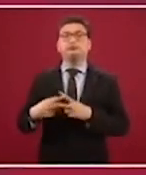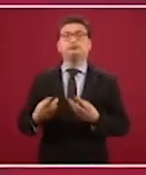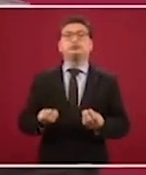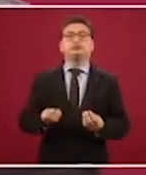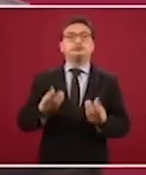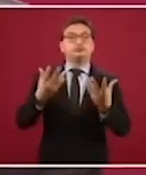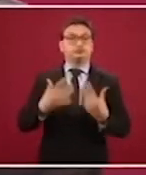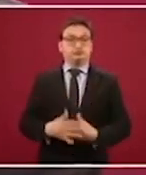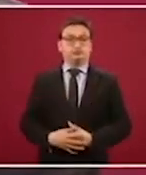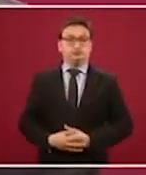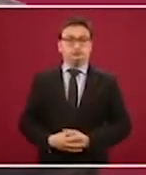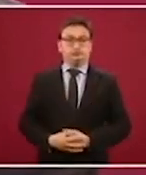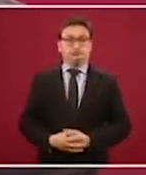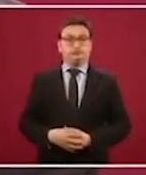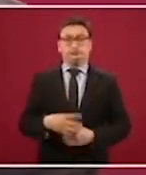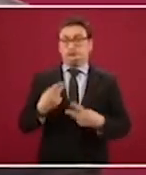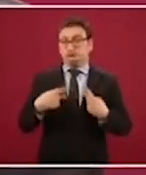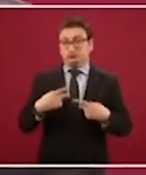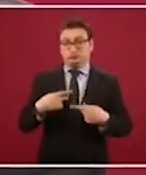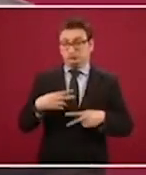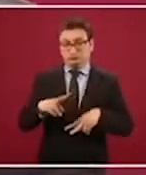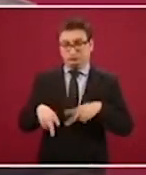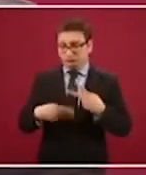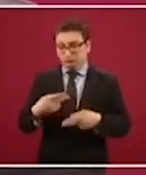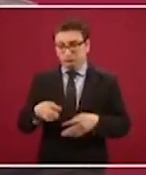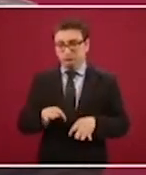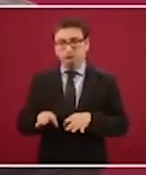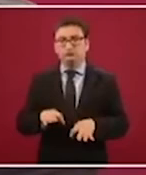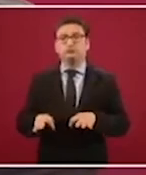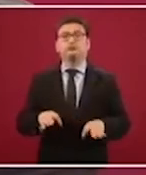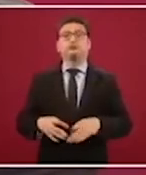cuántas no asistieron